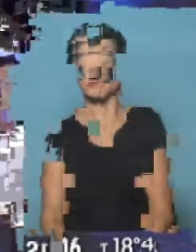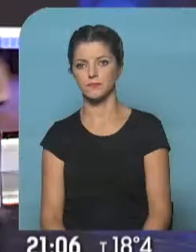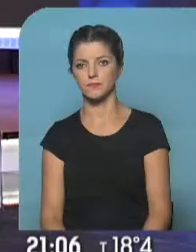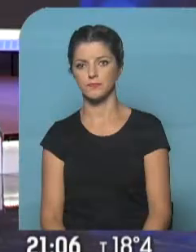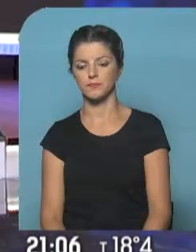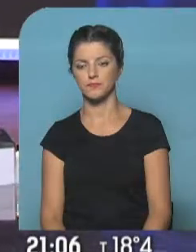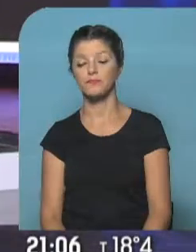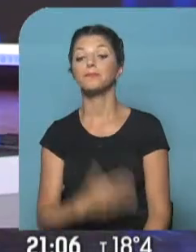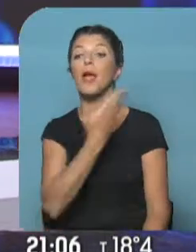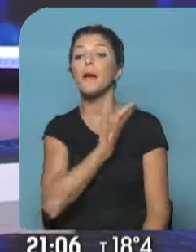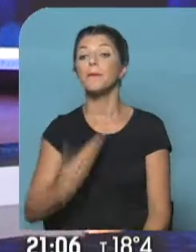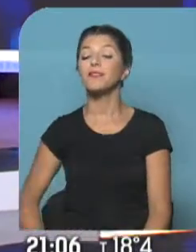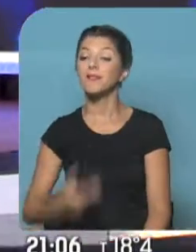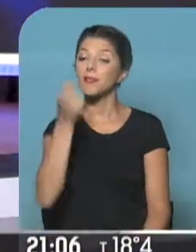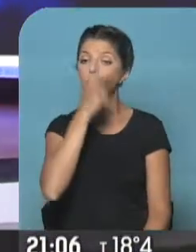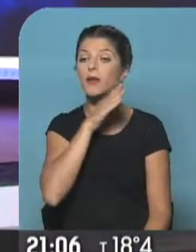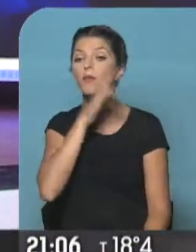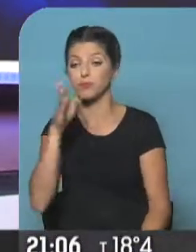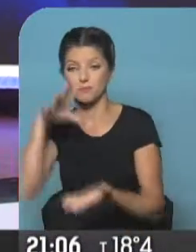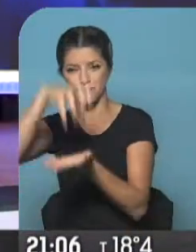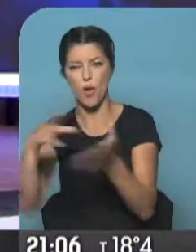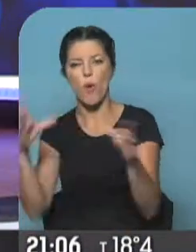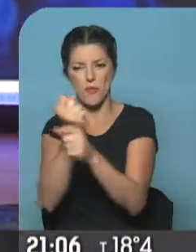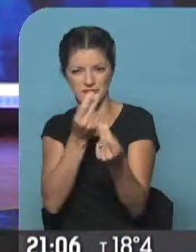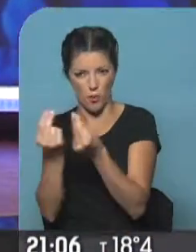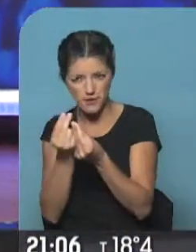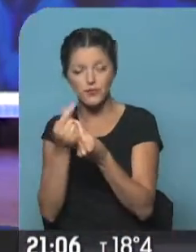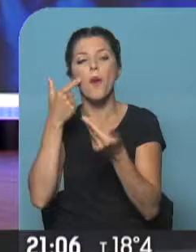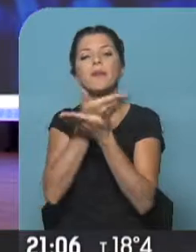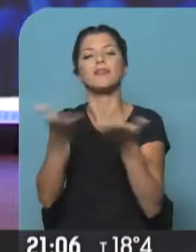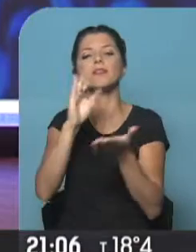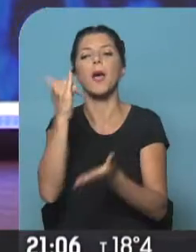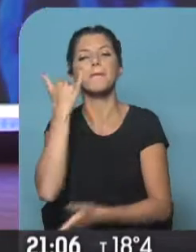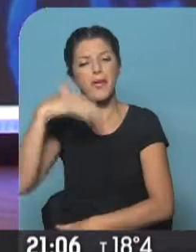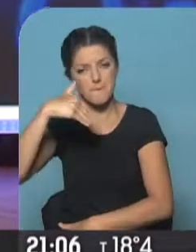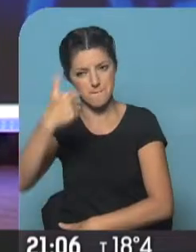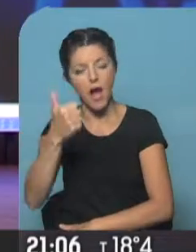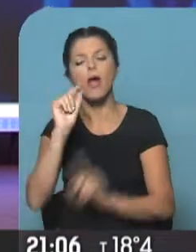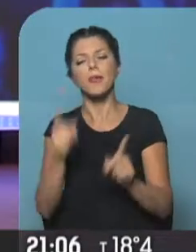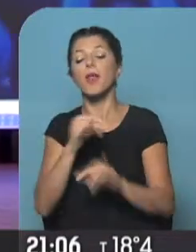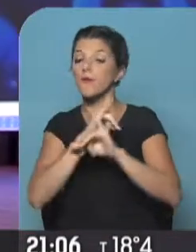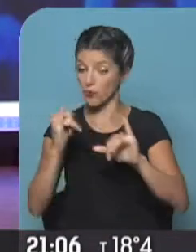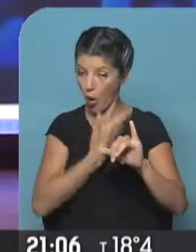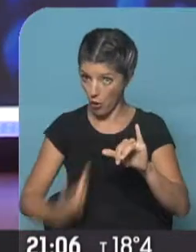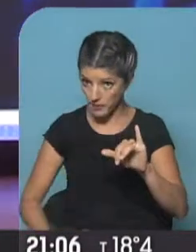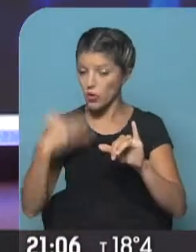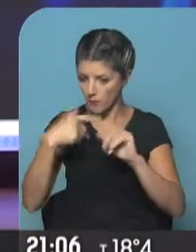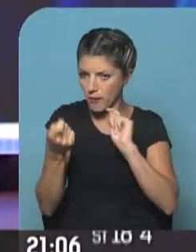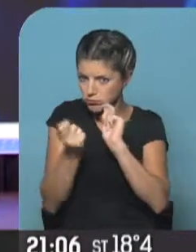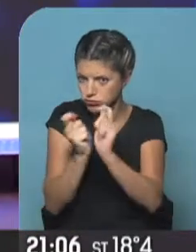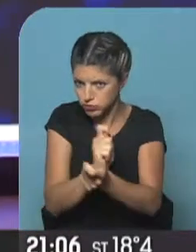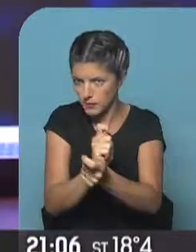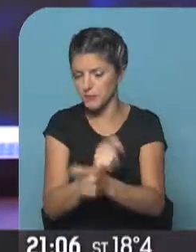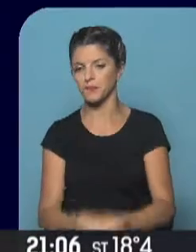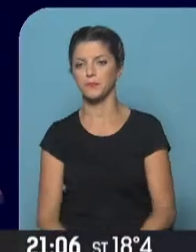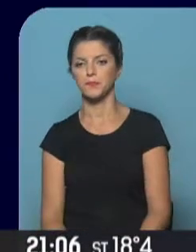Y el presidente Mauricio Macri estuvo en la Bolsa de Comercio, donde presentó el BIMA y también ratificó que el gobierno realizaría las medidas, las reformas que tiene pensado realizar en los próximos